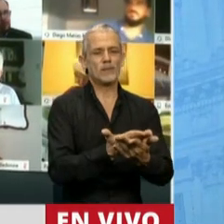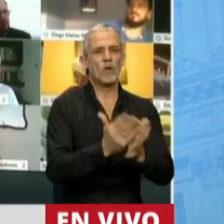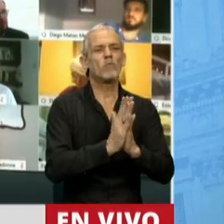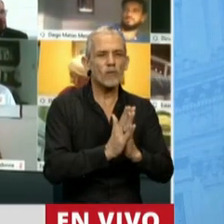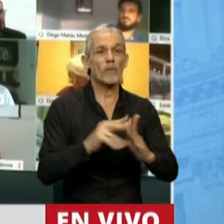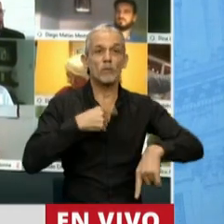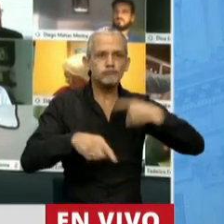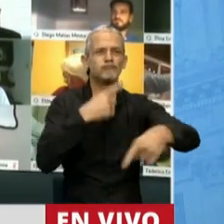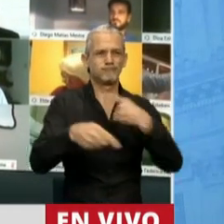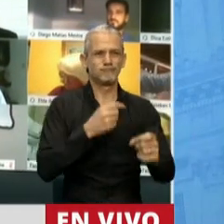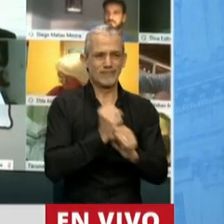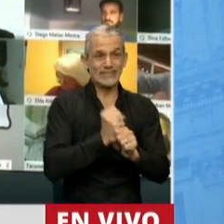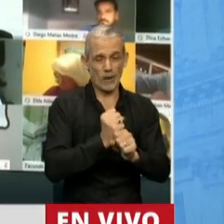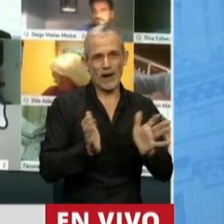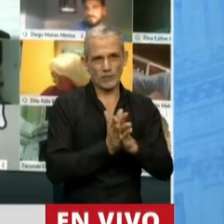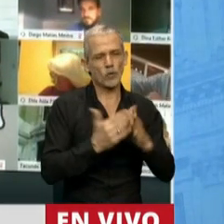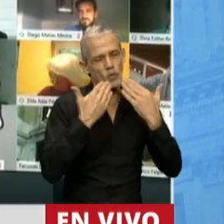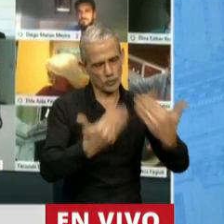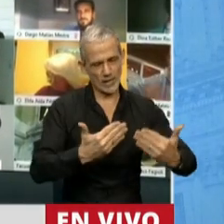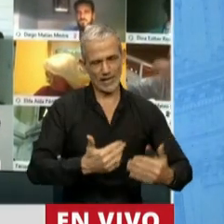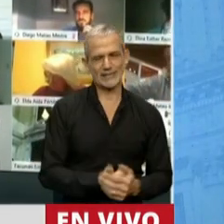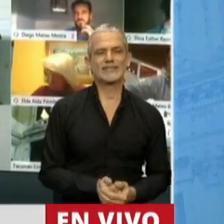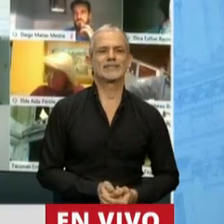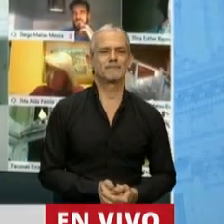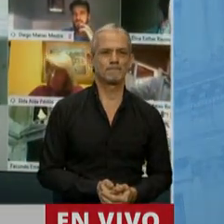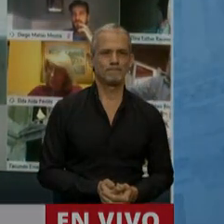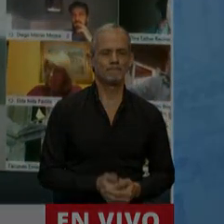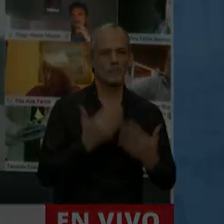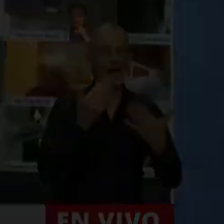que sigamos en este camino y el agradecimiento. Muchas gracias, señor presidente. Gracias, diputado.